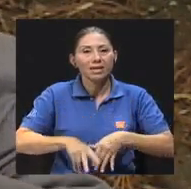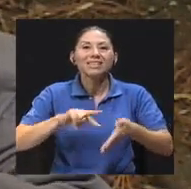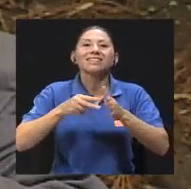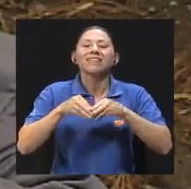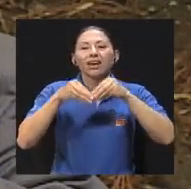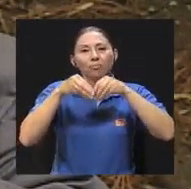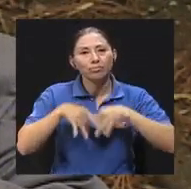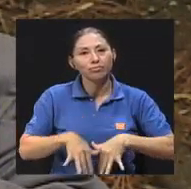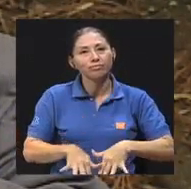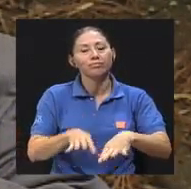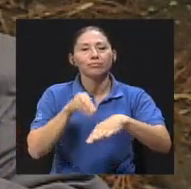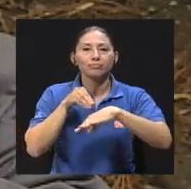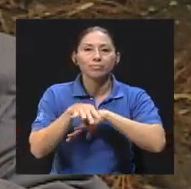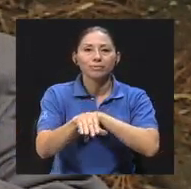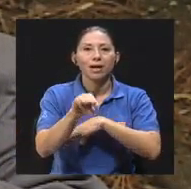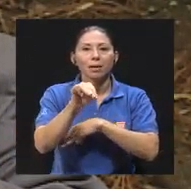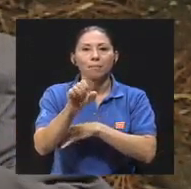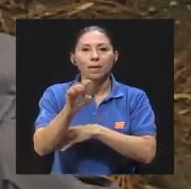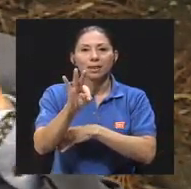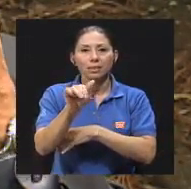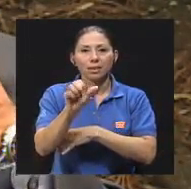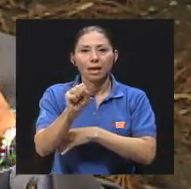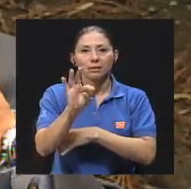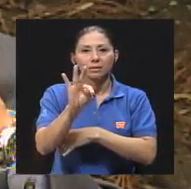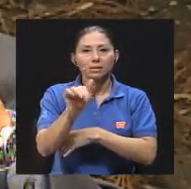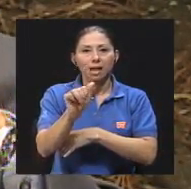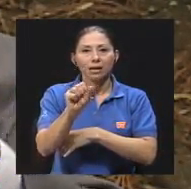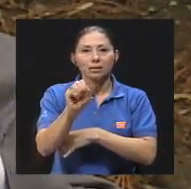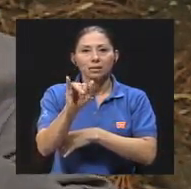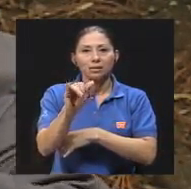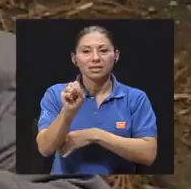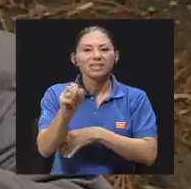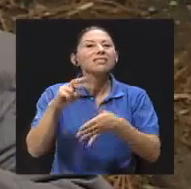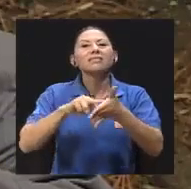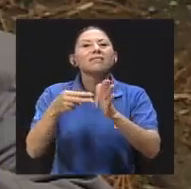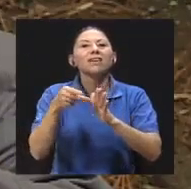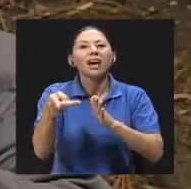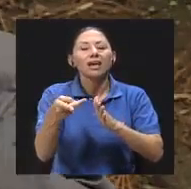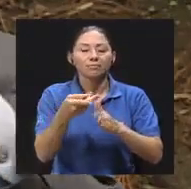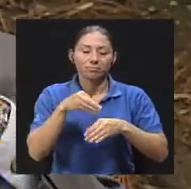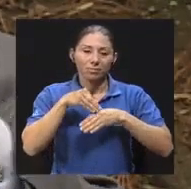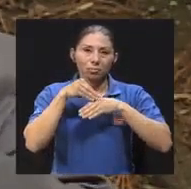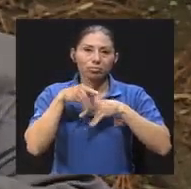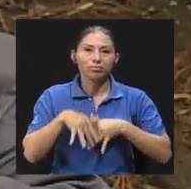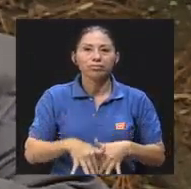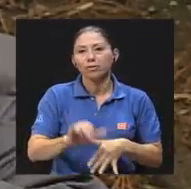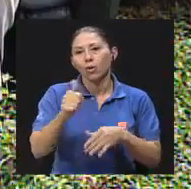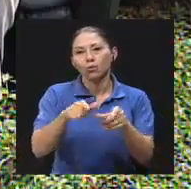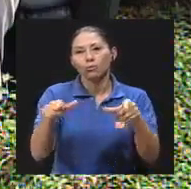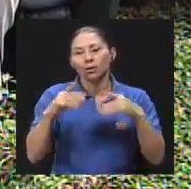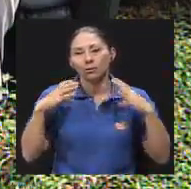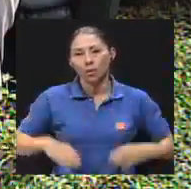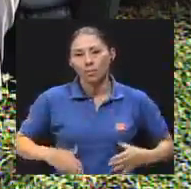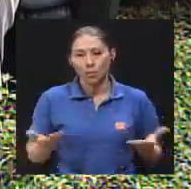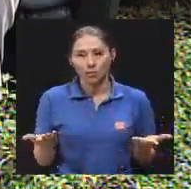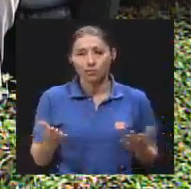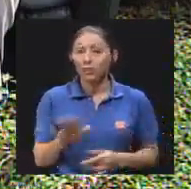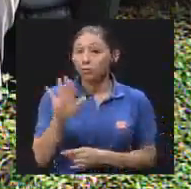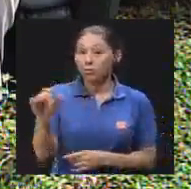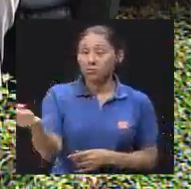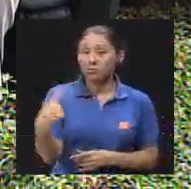metástasis, o que conversamos y decimos tiene metástasis o tiene tumores en otro lado. En su